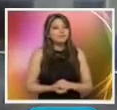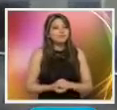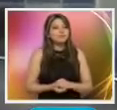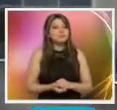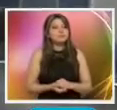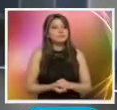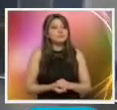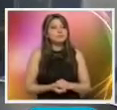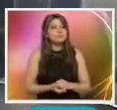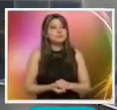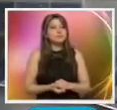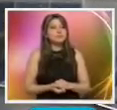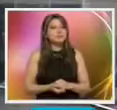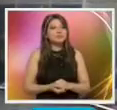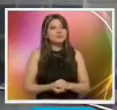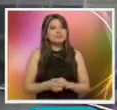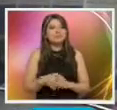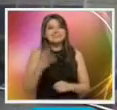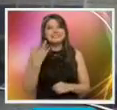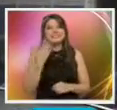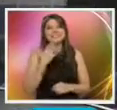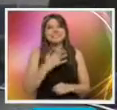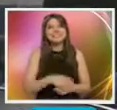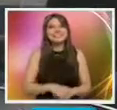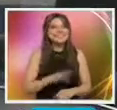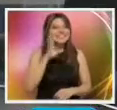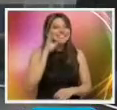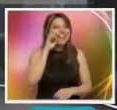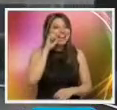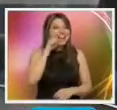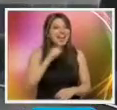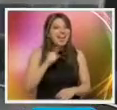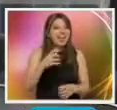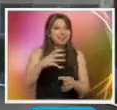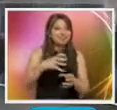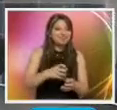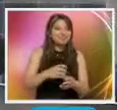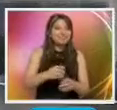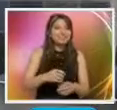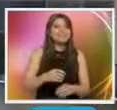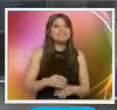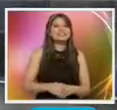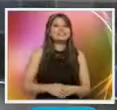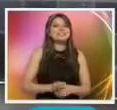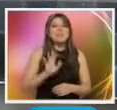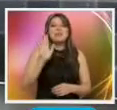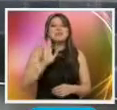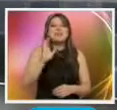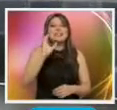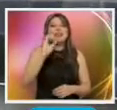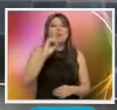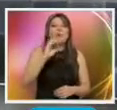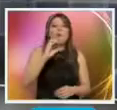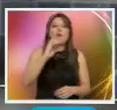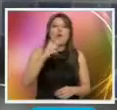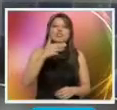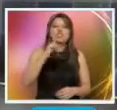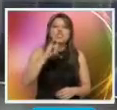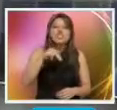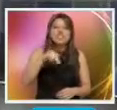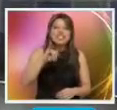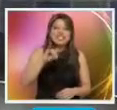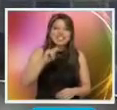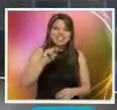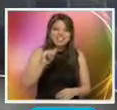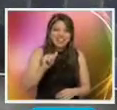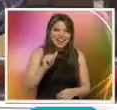naranja. Híjole, delicioso. Oye, sí, es como la receta de la cochinita pibil. Exactamente, pero en esta ocasión, como es Cuaresma,